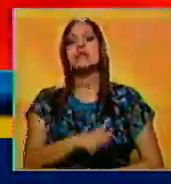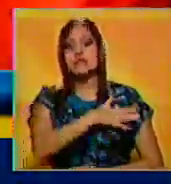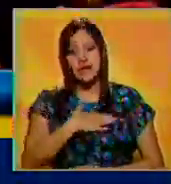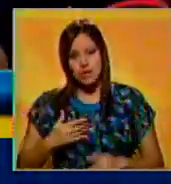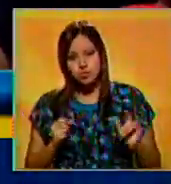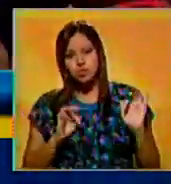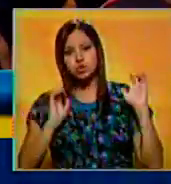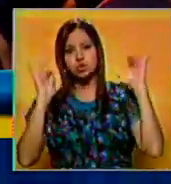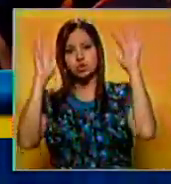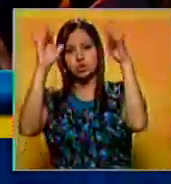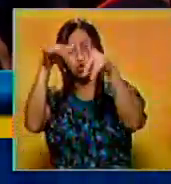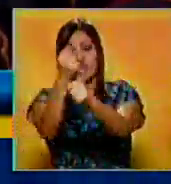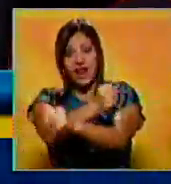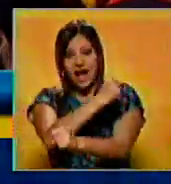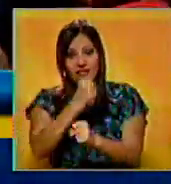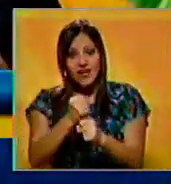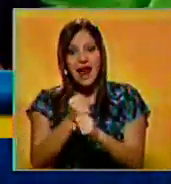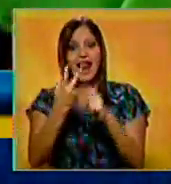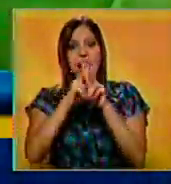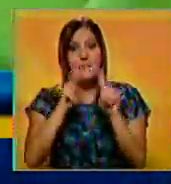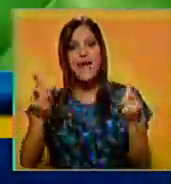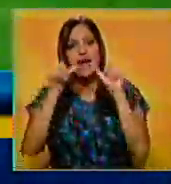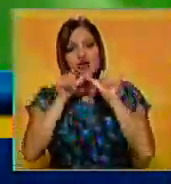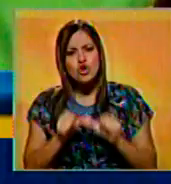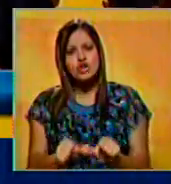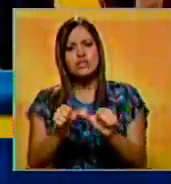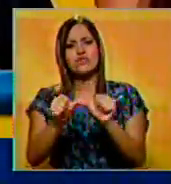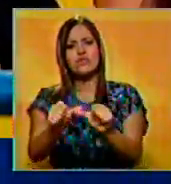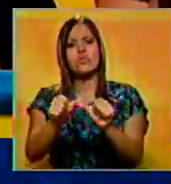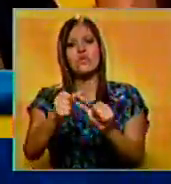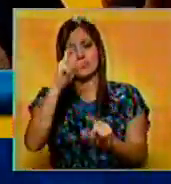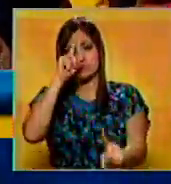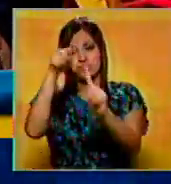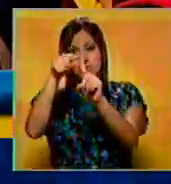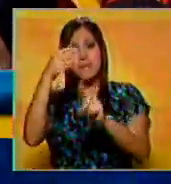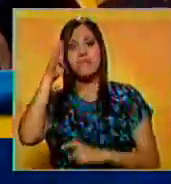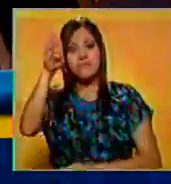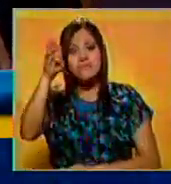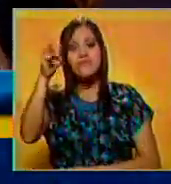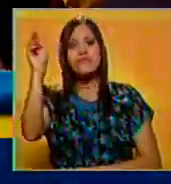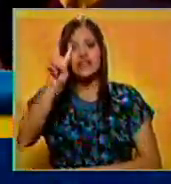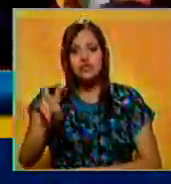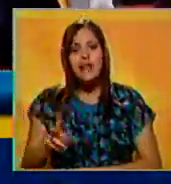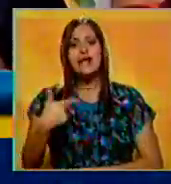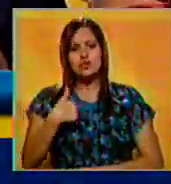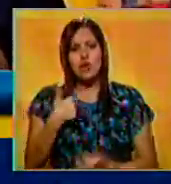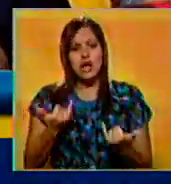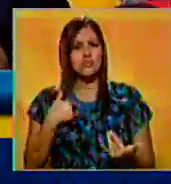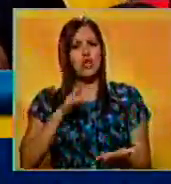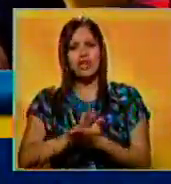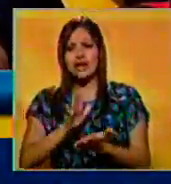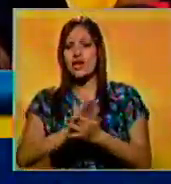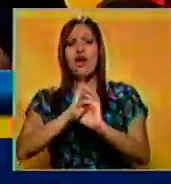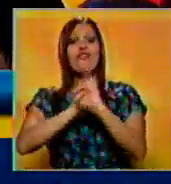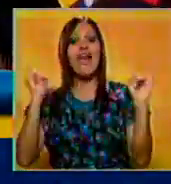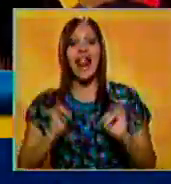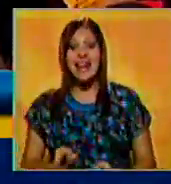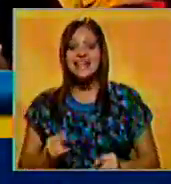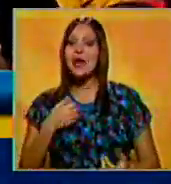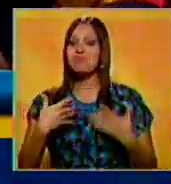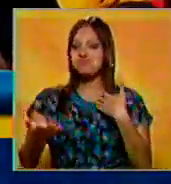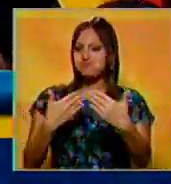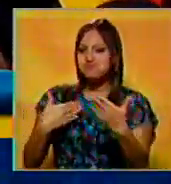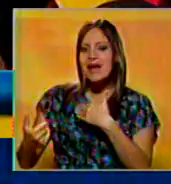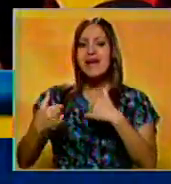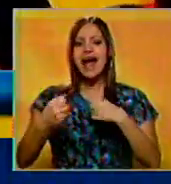congregarse, a trabajar por la paz, a seguir construyendo por el país. Y nosotros nos encontramos de manera pacífica, alegre, dinámica,